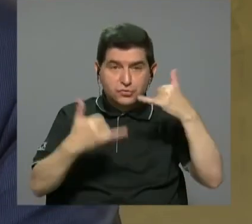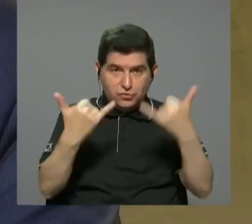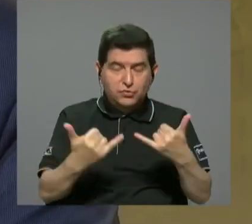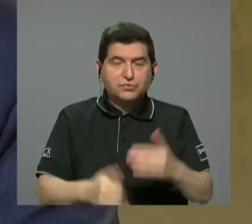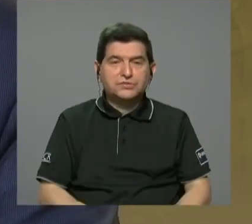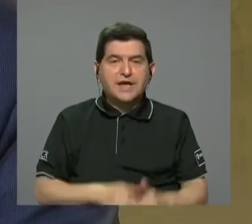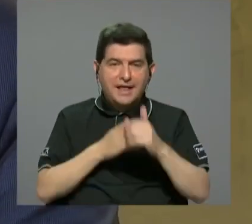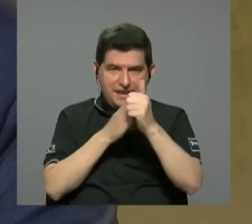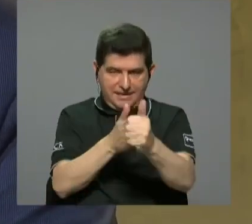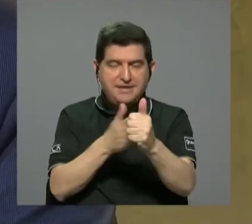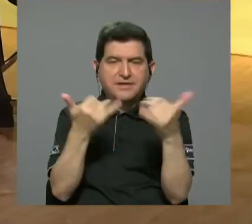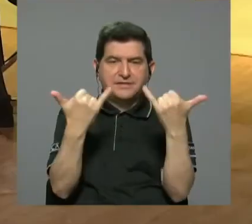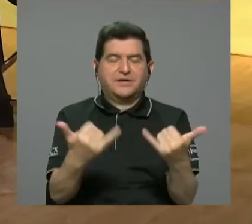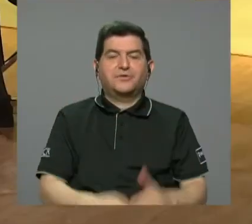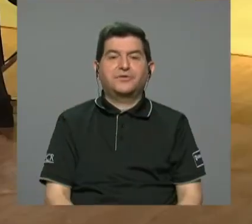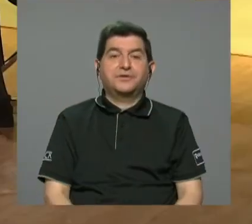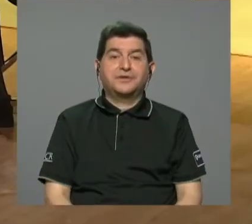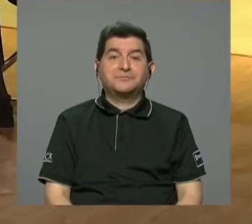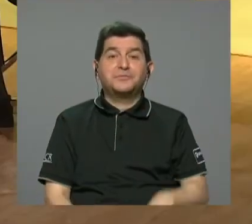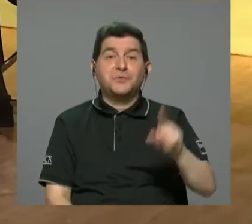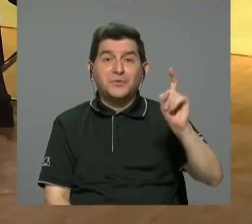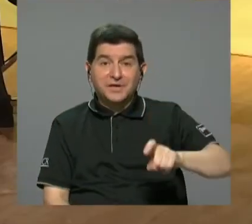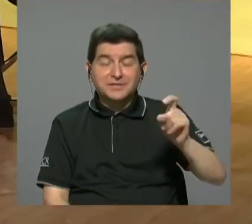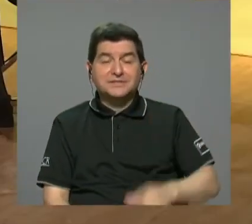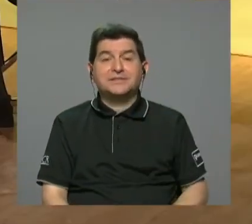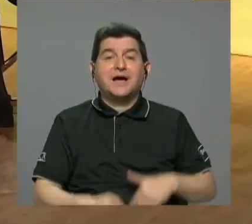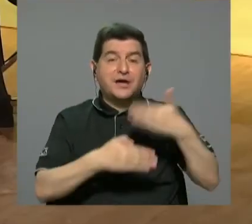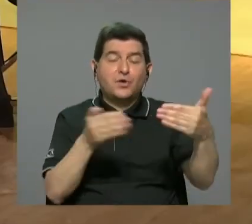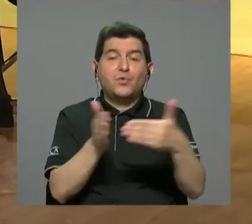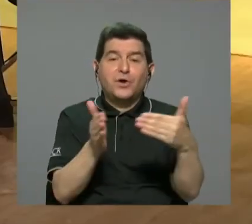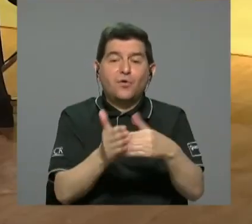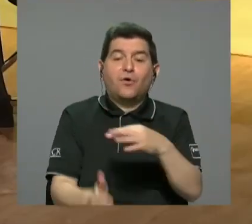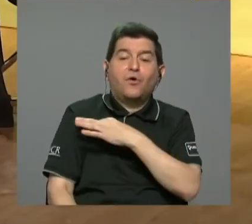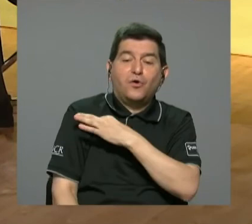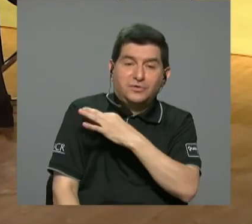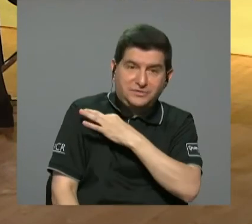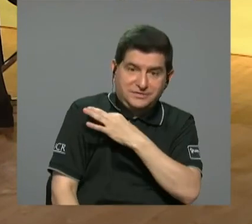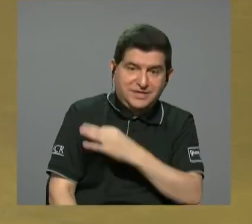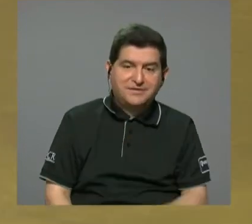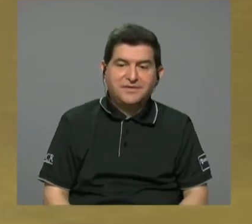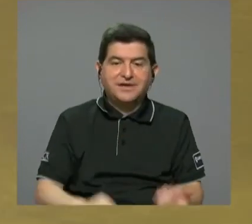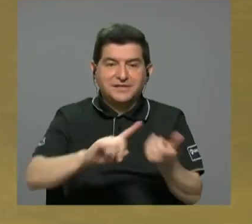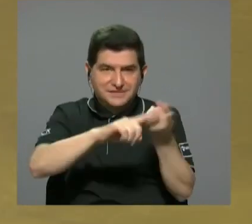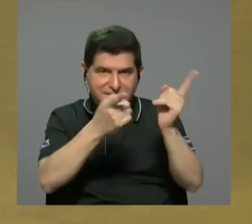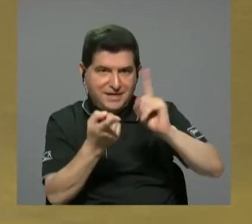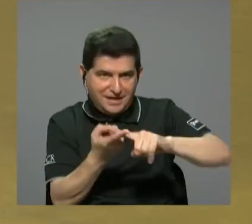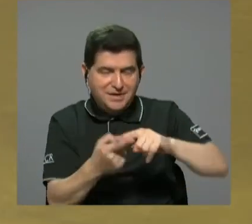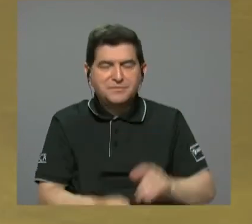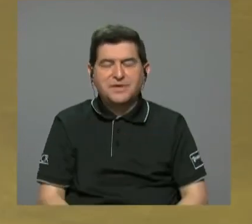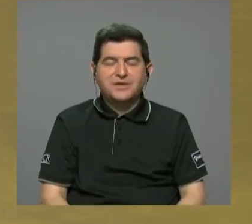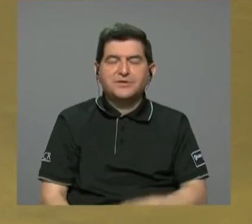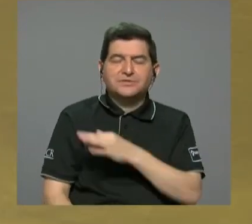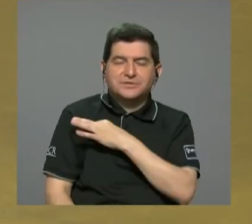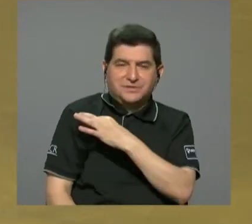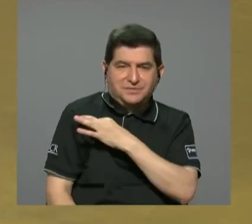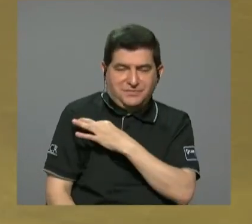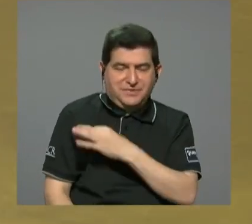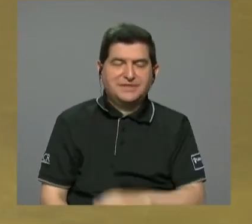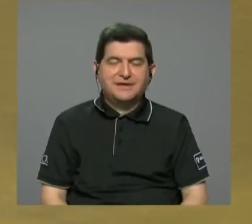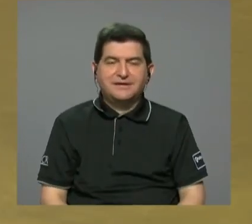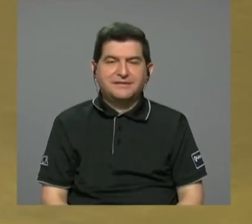esa punta de lanza en este momento. Pues tendremos que volverlo a invitar pronto, y a las amigas y amigos les invitamos a